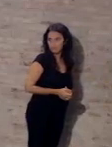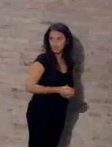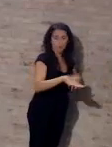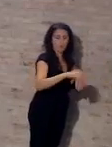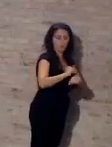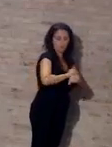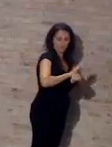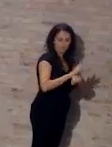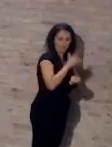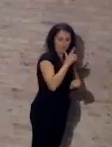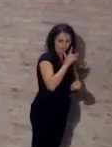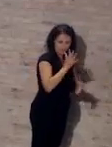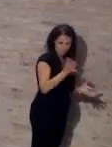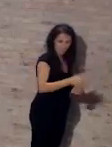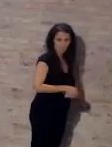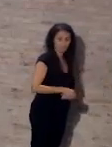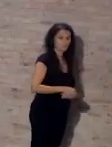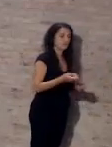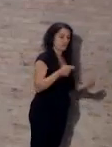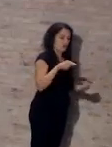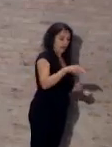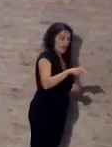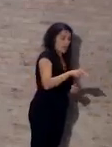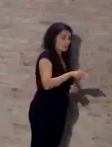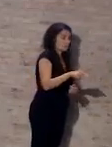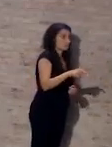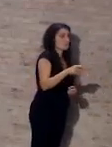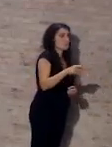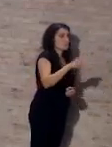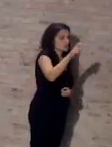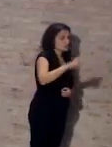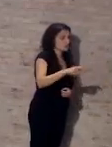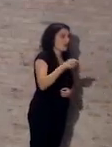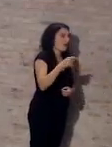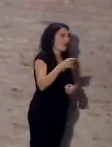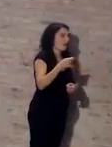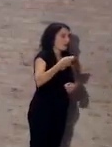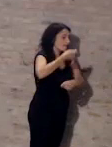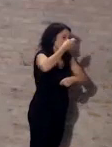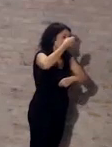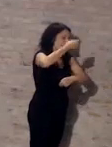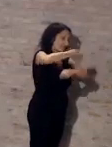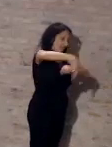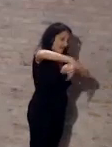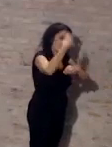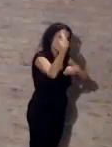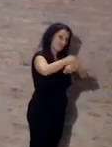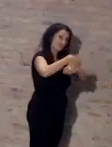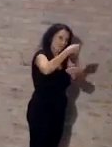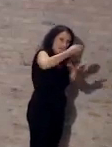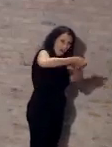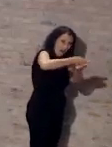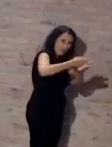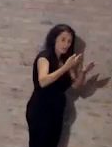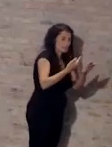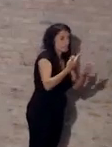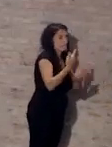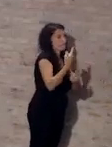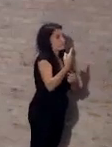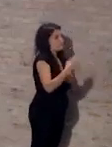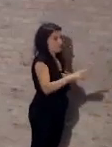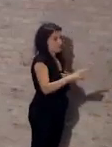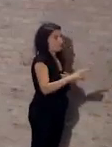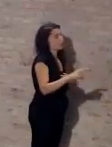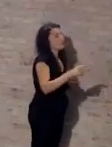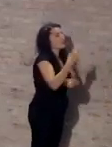eso o sea que sí Y también vos decís que alguien que tiene recursos se puede pagar un taxi el tema que quien no todos